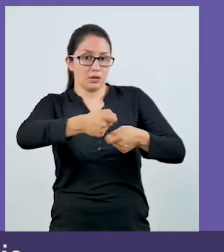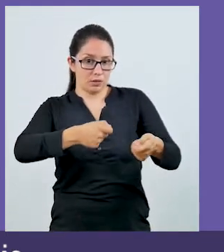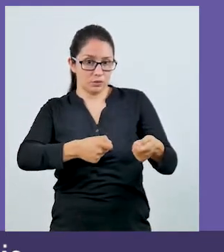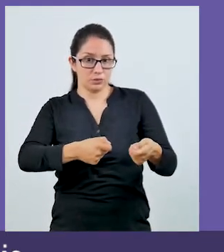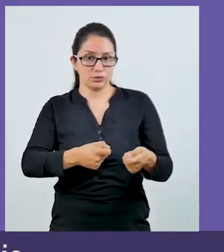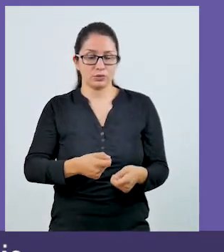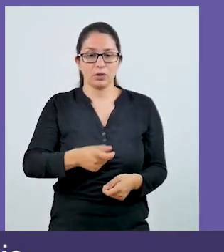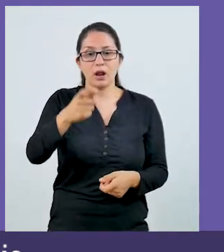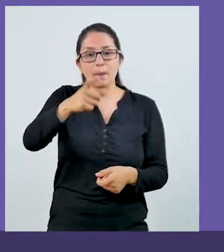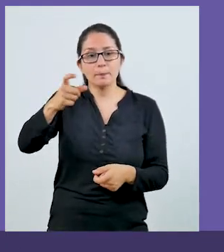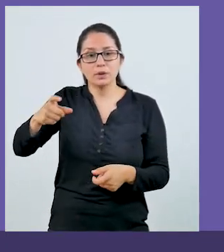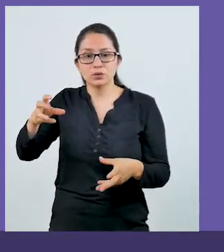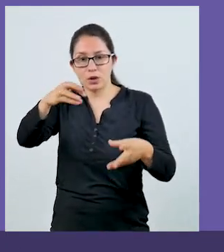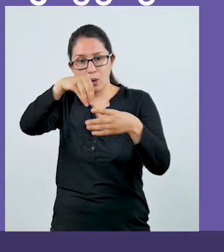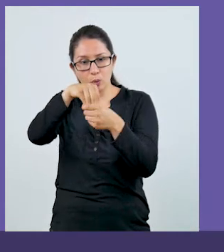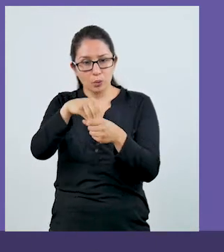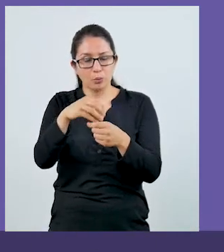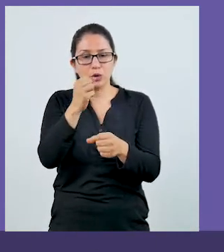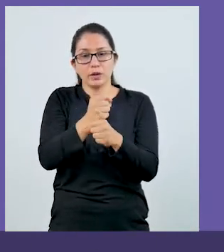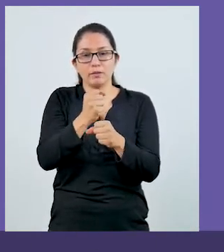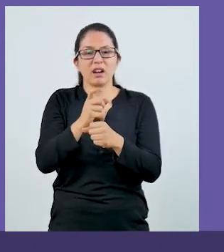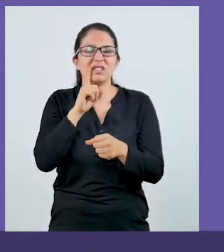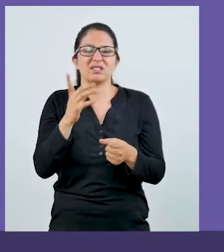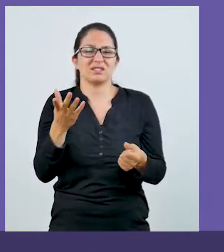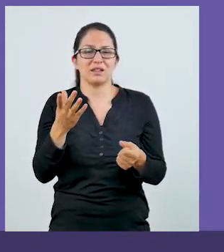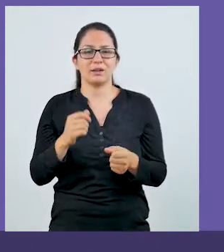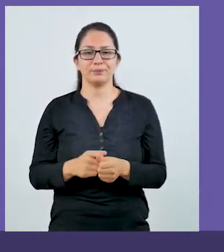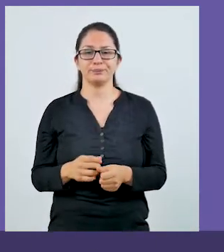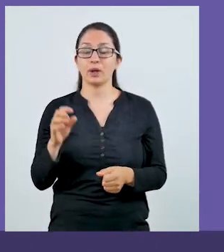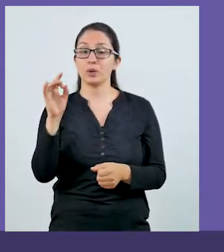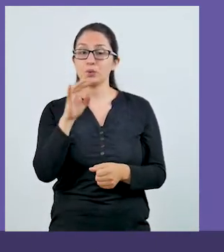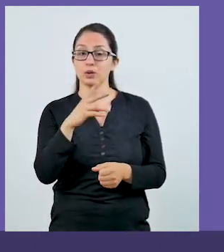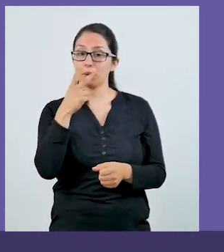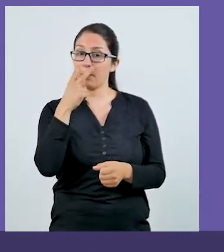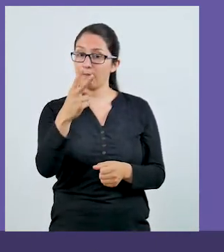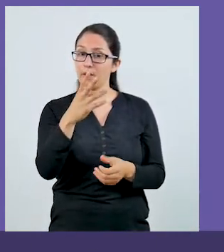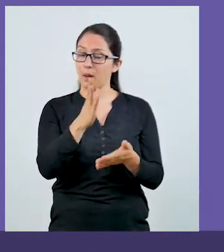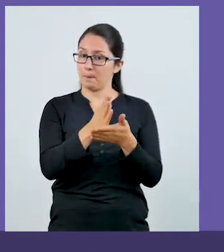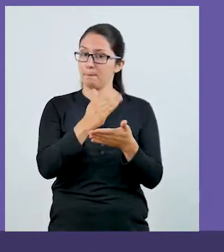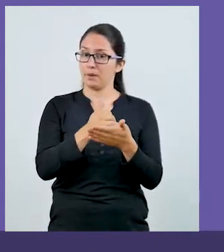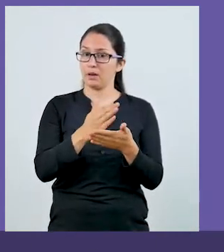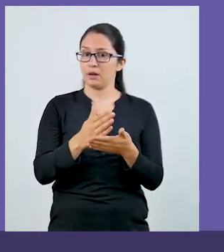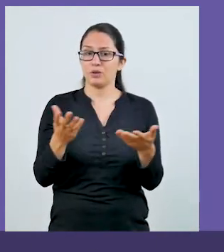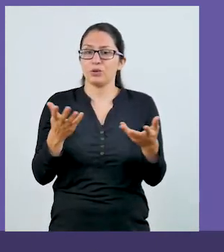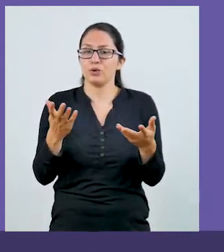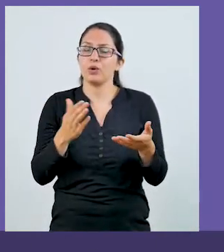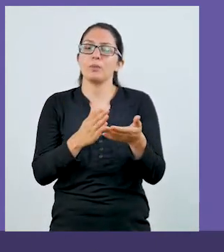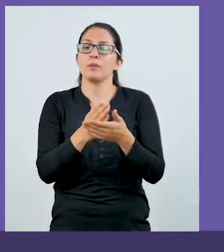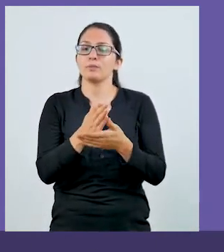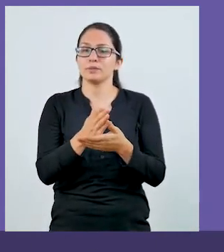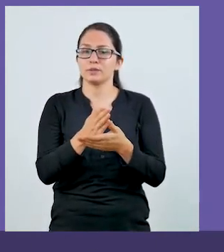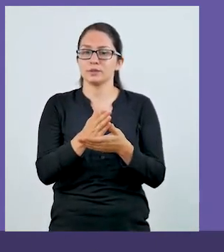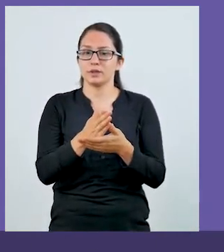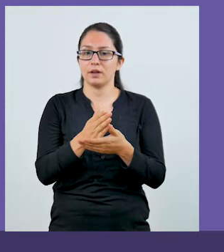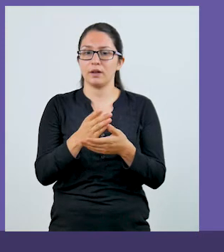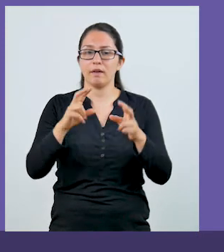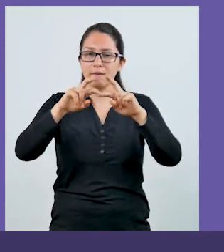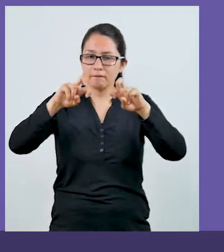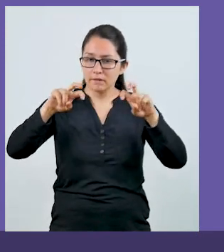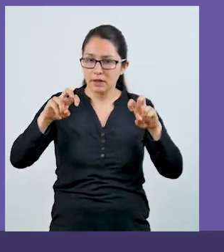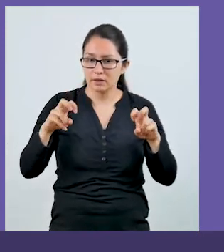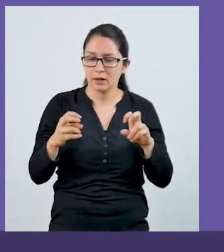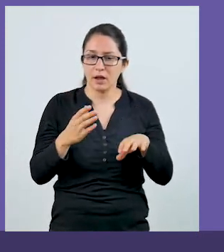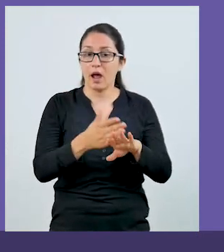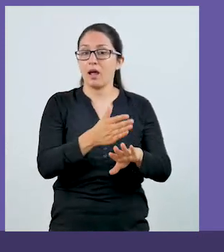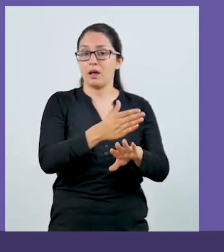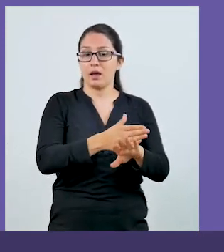tu equipo de trabajo. Y por último, debes definir tus estrategias, entendidas como el diseño de su ejecución, en